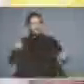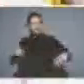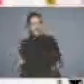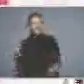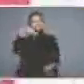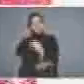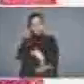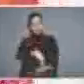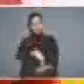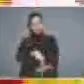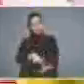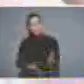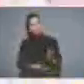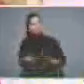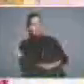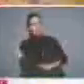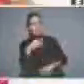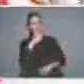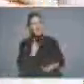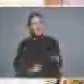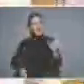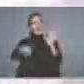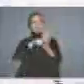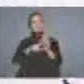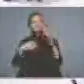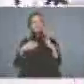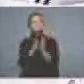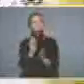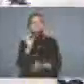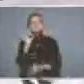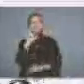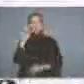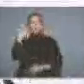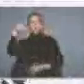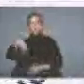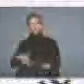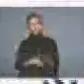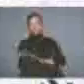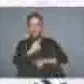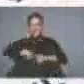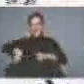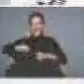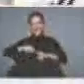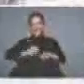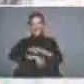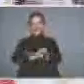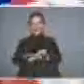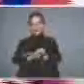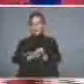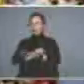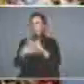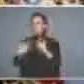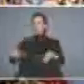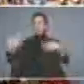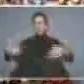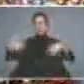sofá, te apunto ahora en el San Juan. Fuimos hasta el campo, qué barbaridad. La cola